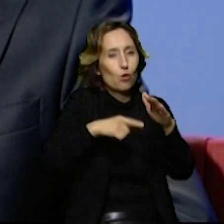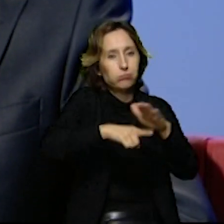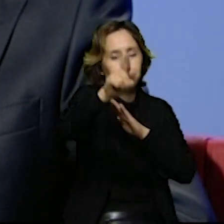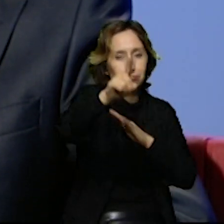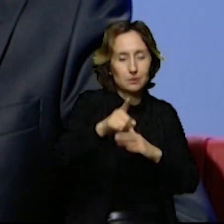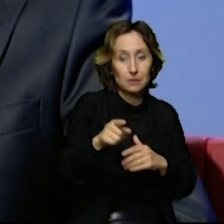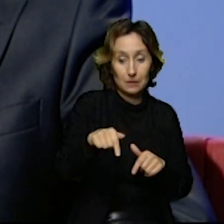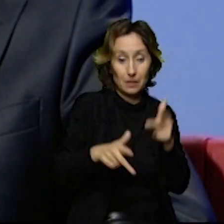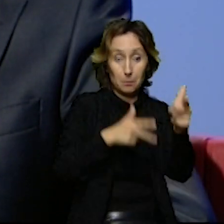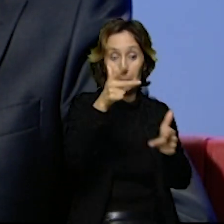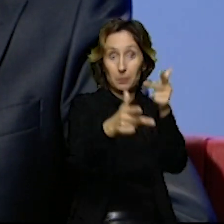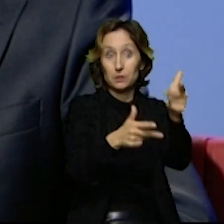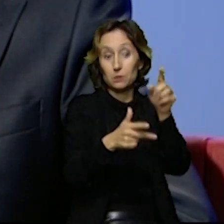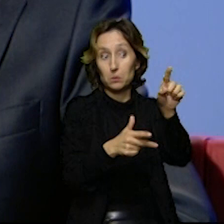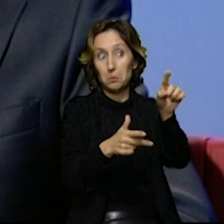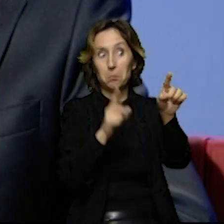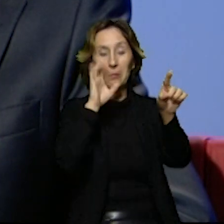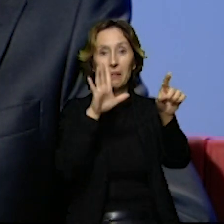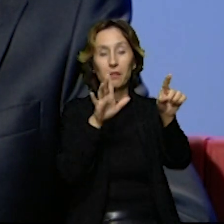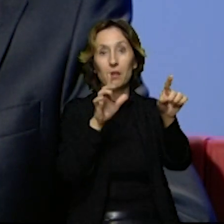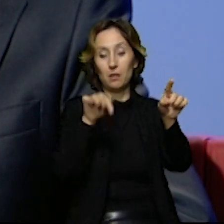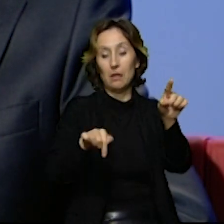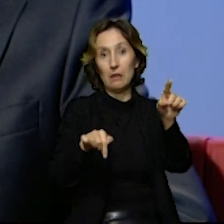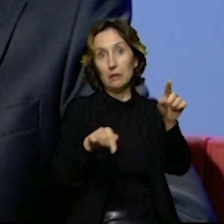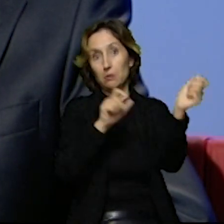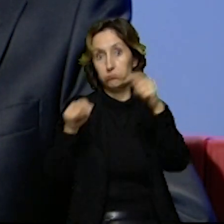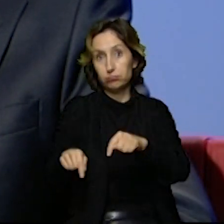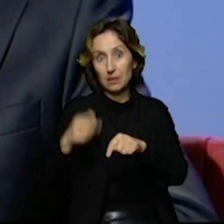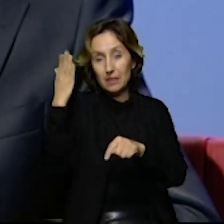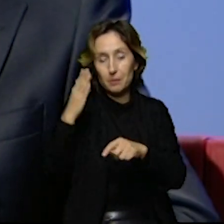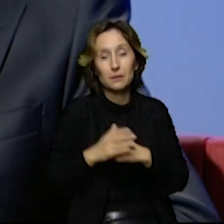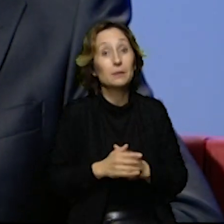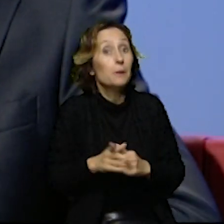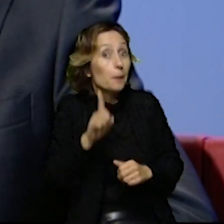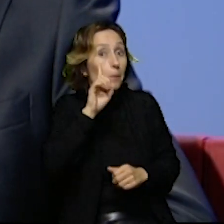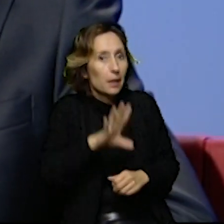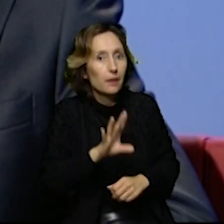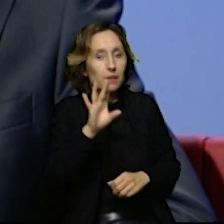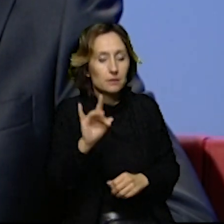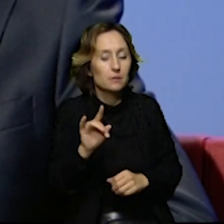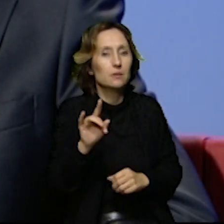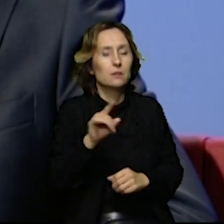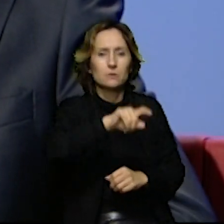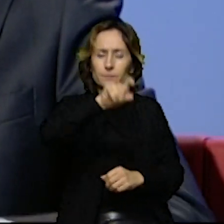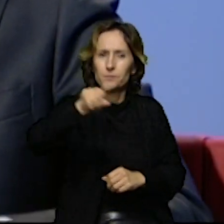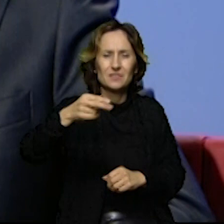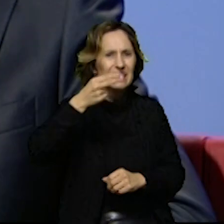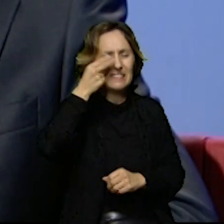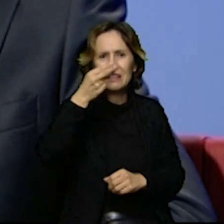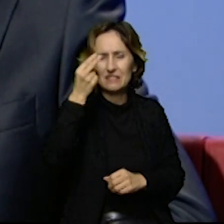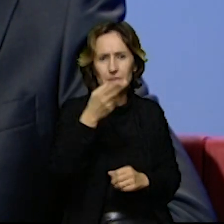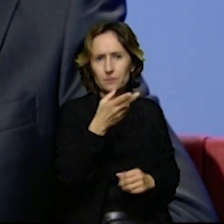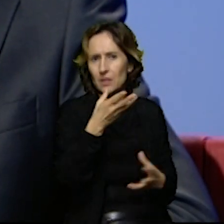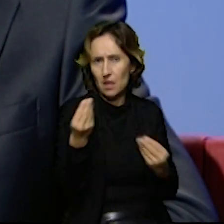que sí. De hecho, el País Vasco parece como que da por hecho que sí, viene. Yo creo que acá. sí, y hay mucho interés en que Navarra